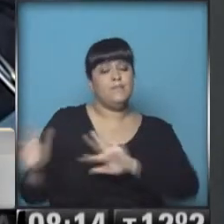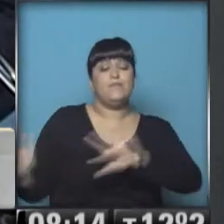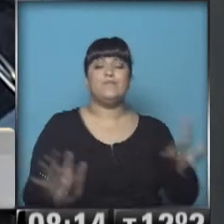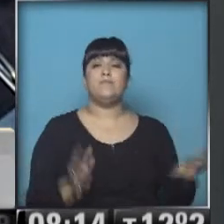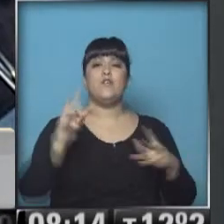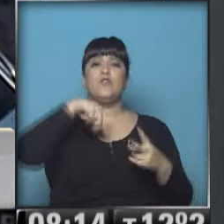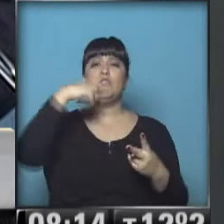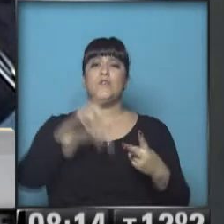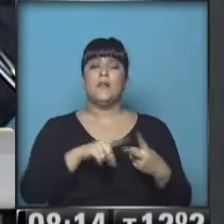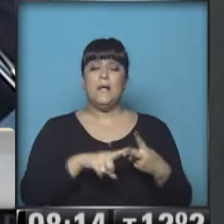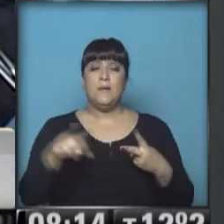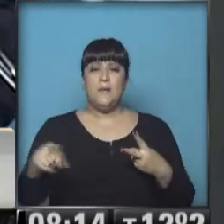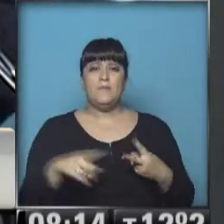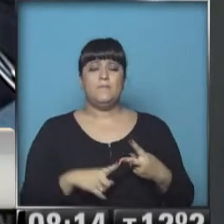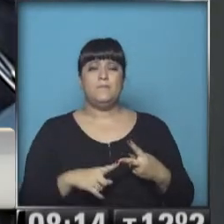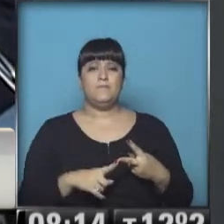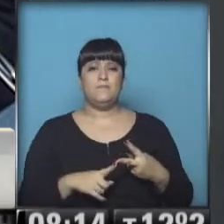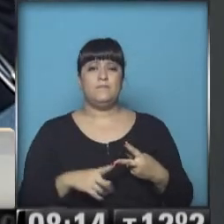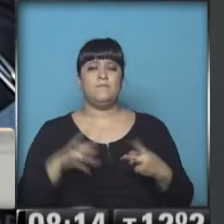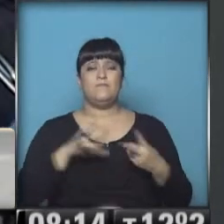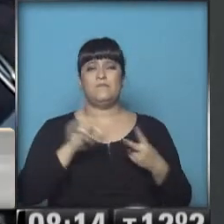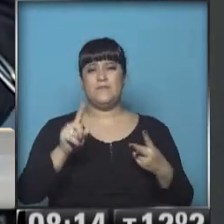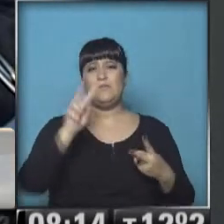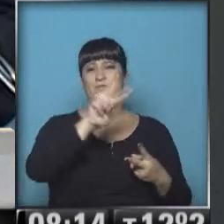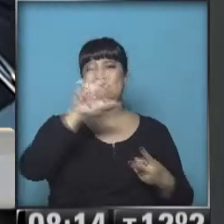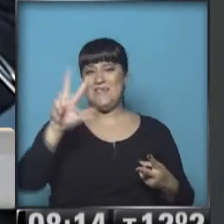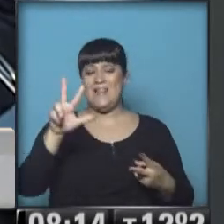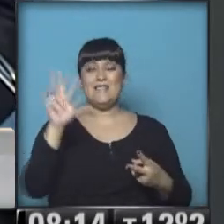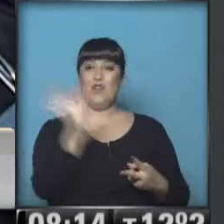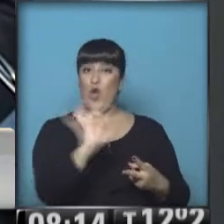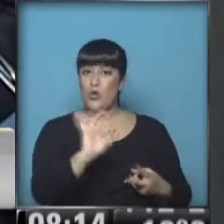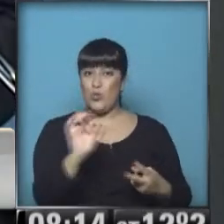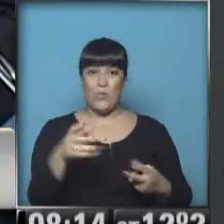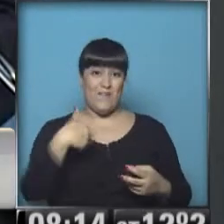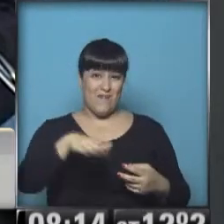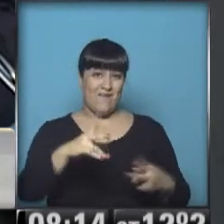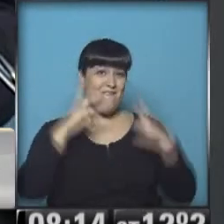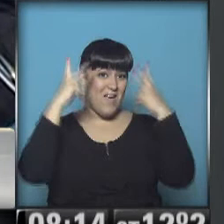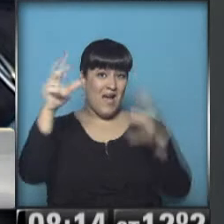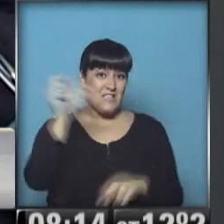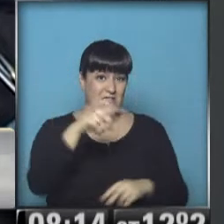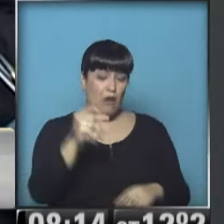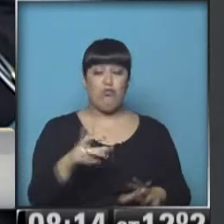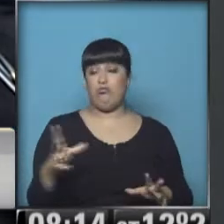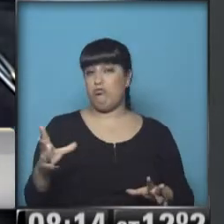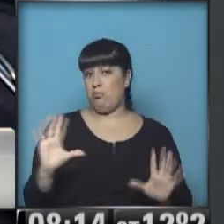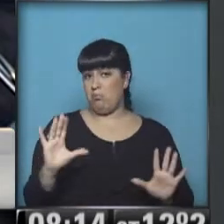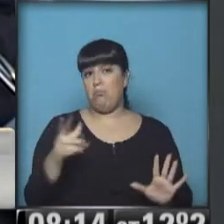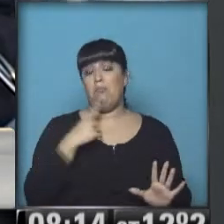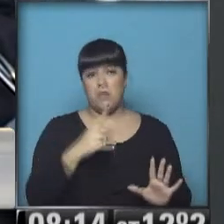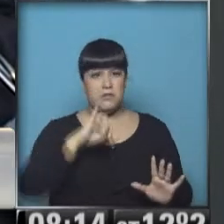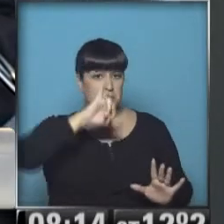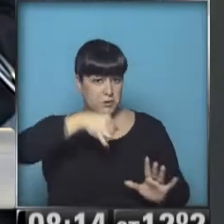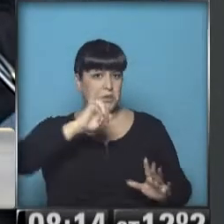de la cuestión del 23 de octubre por el momento está perfectamente garantizada